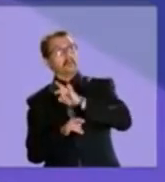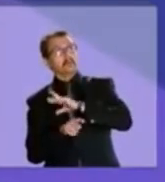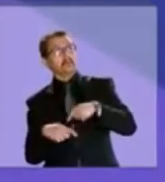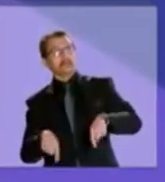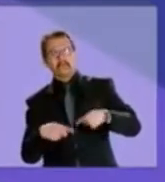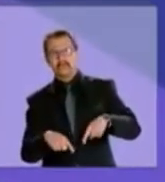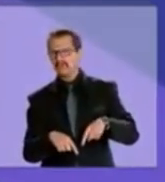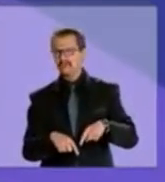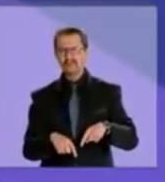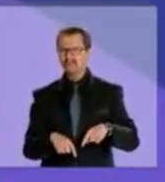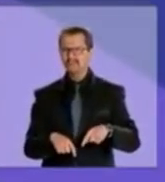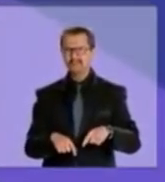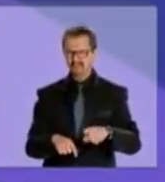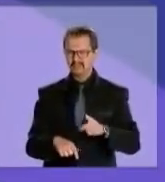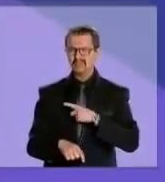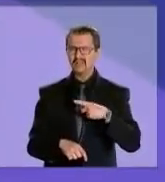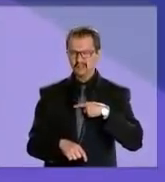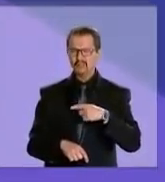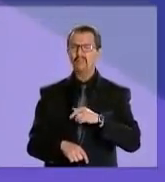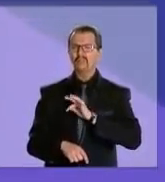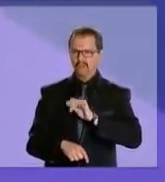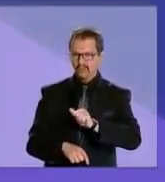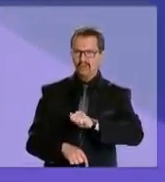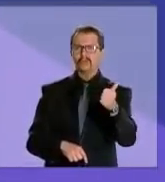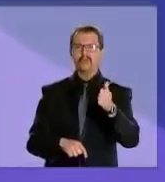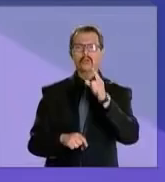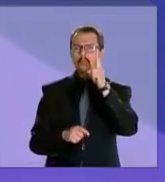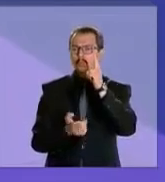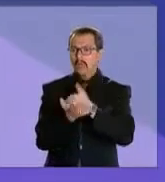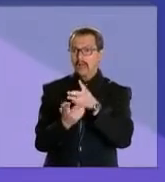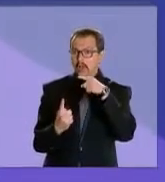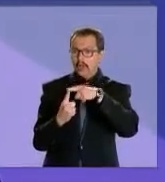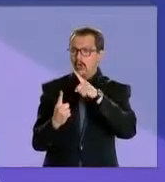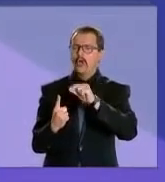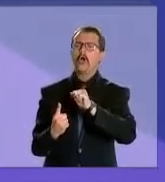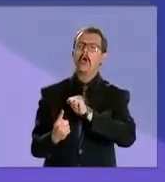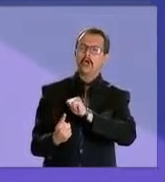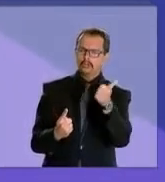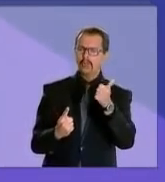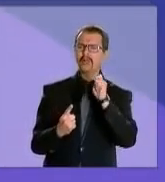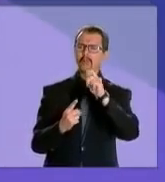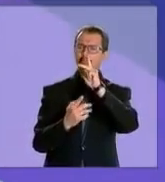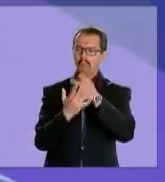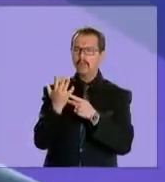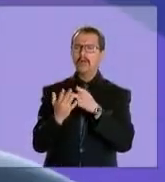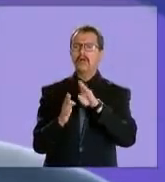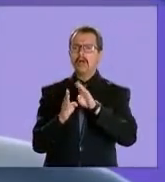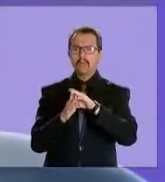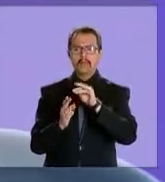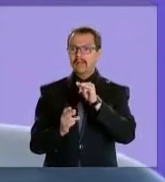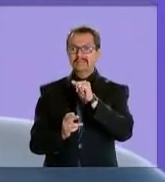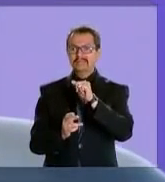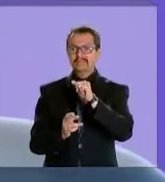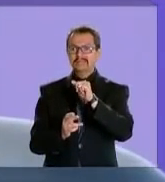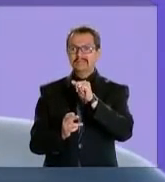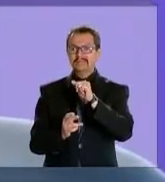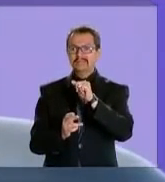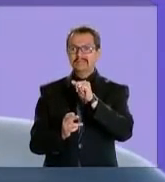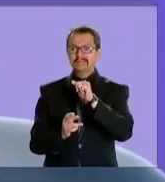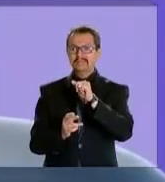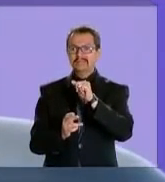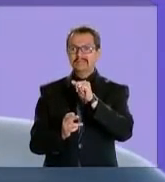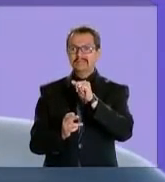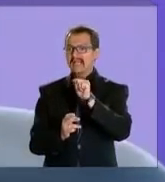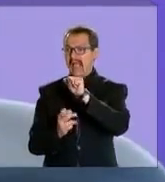planes o tres plan a nunca ha sido un hombre de 20 m 46 plana bien el plan a es precisamente